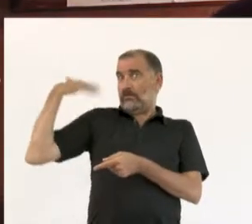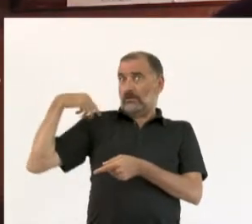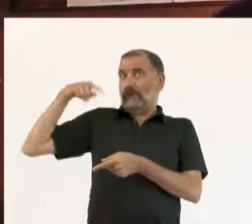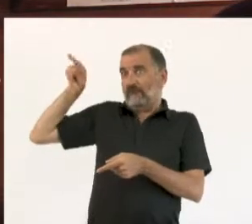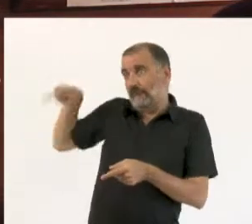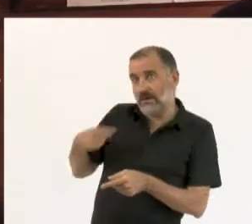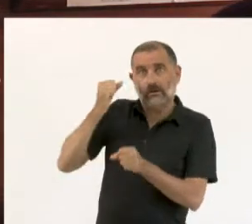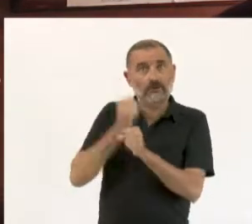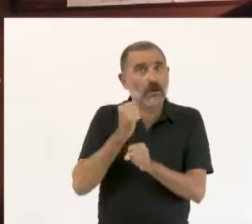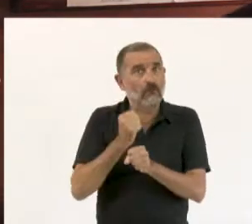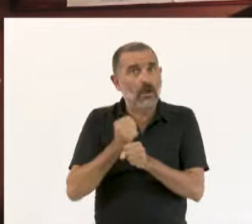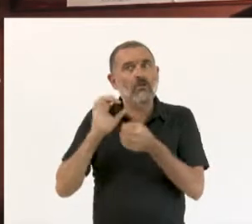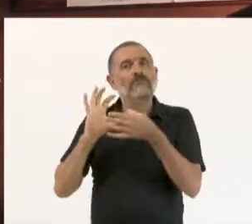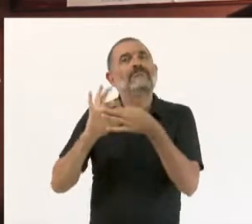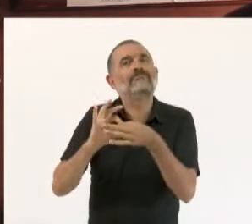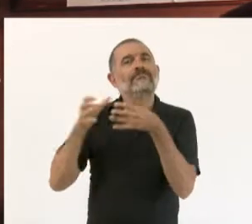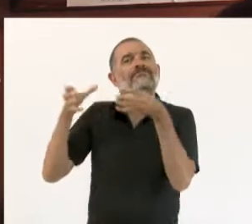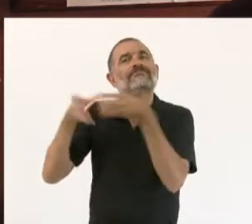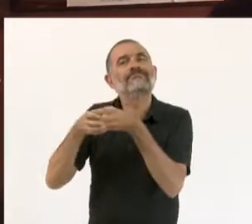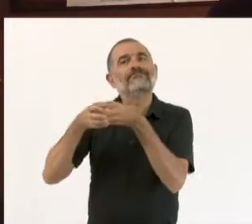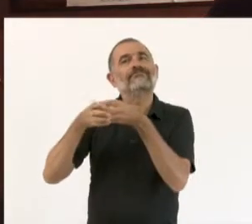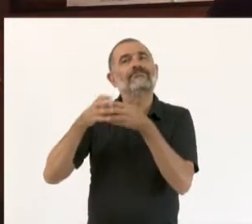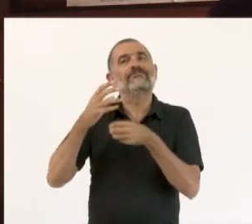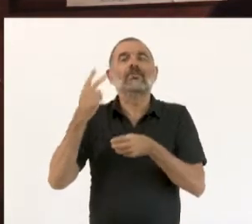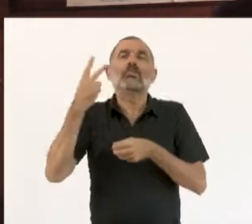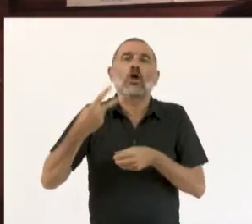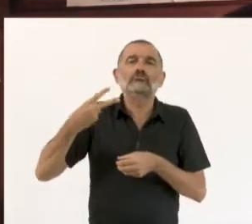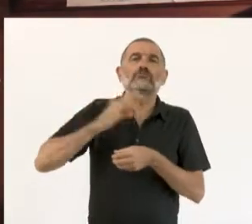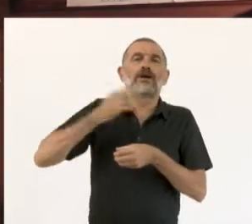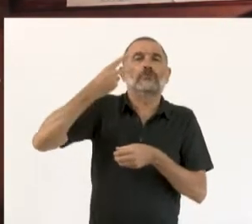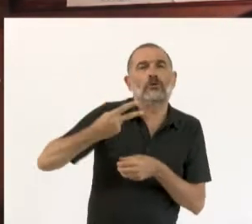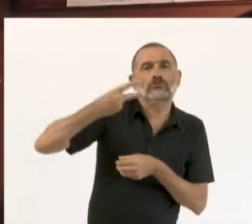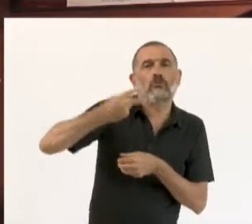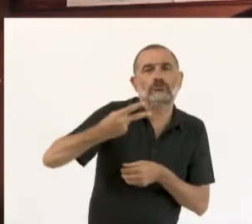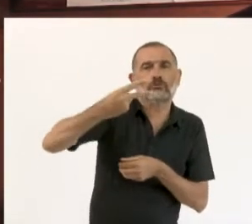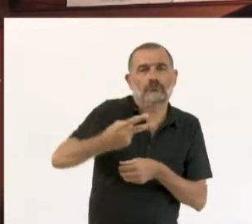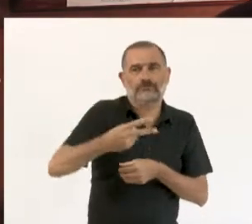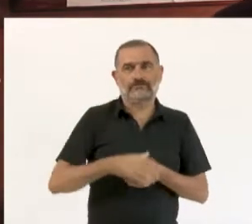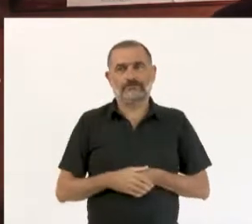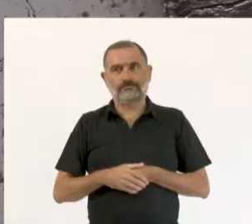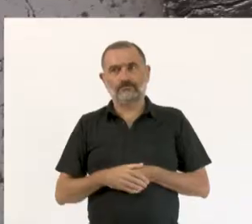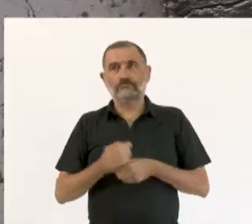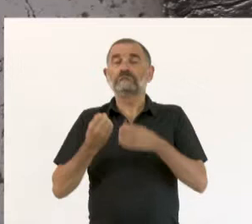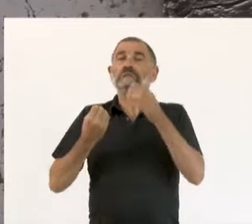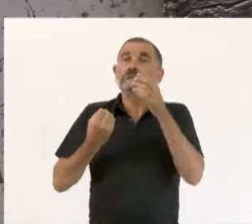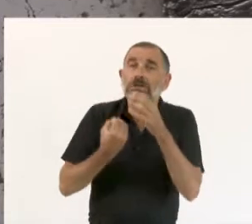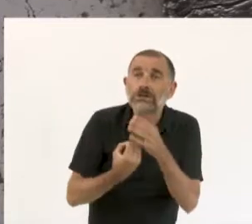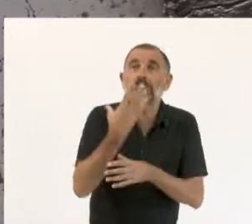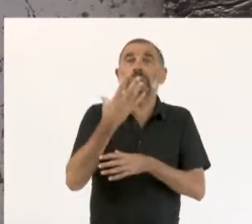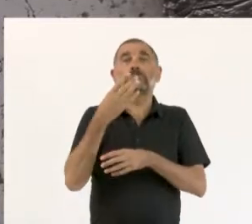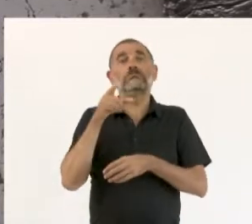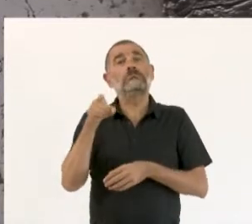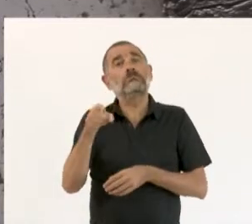los antecesores a esta comisión, que se cambia cada 2 años. Y digamos, el que empezó con todo esto fue don